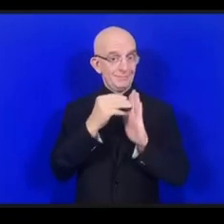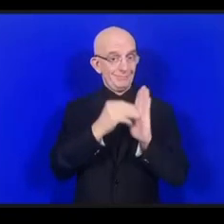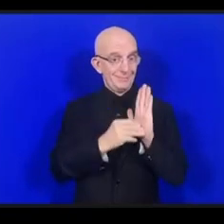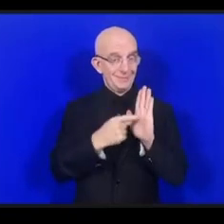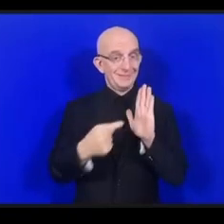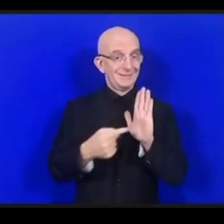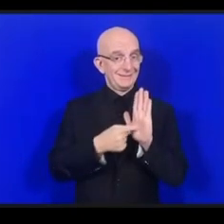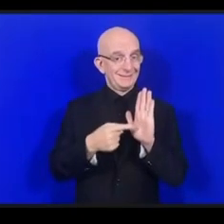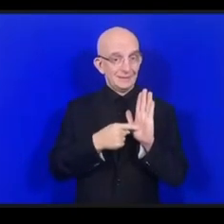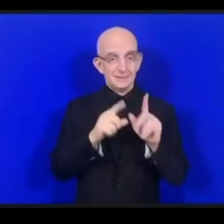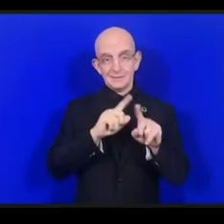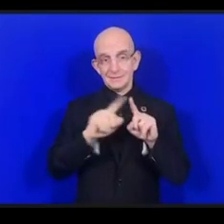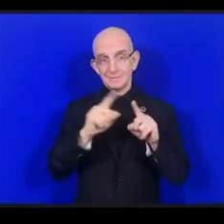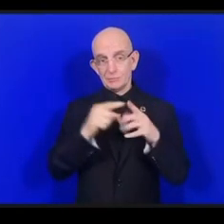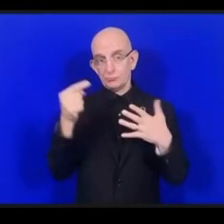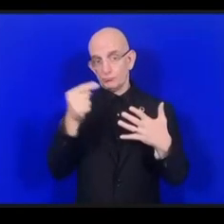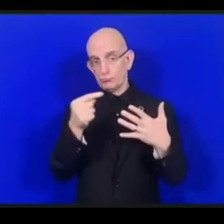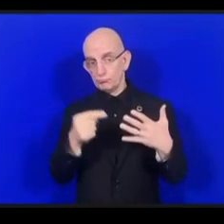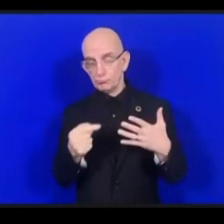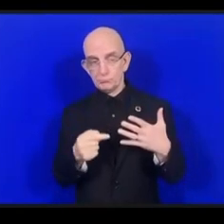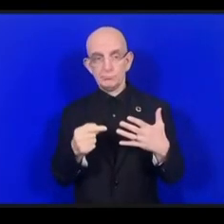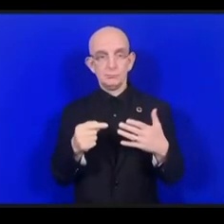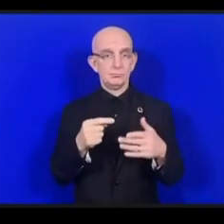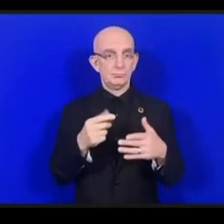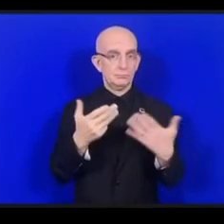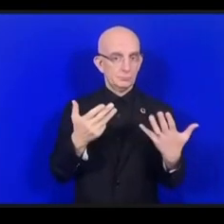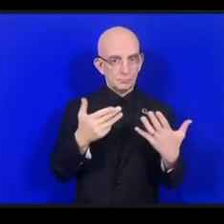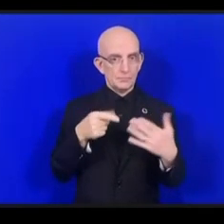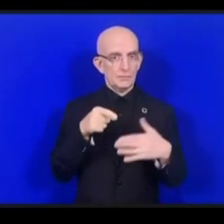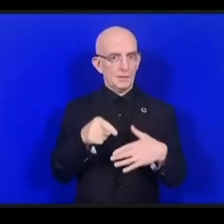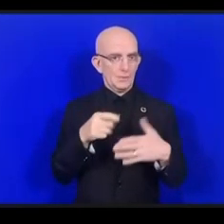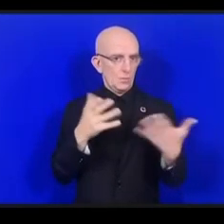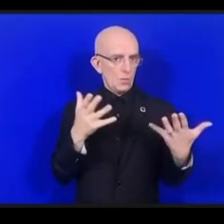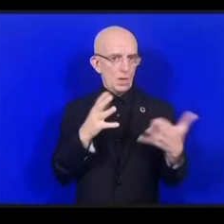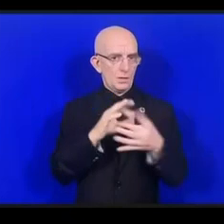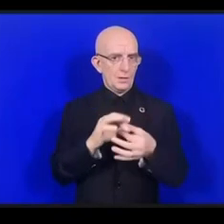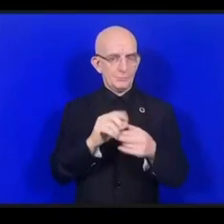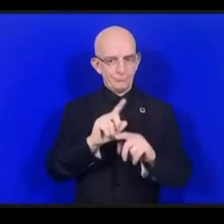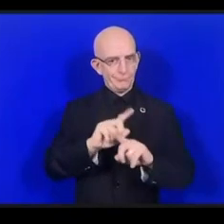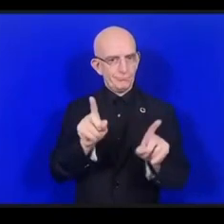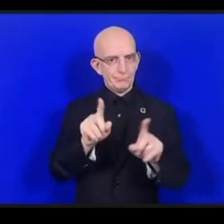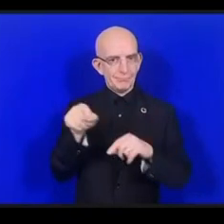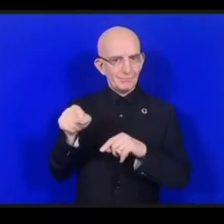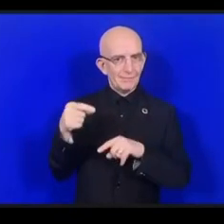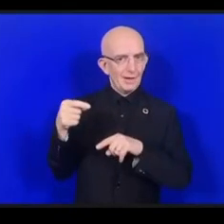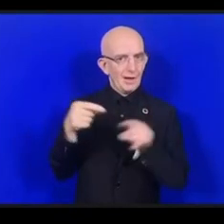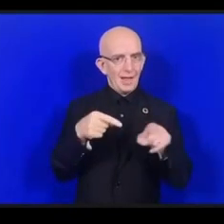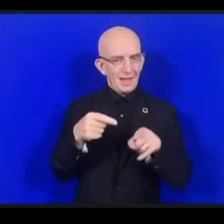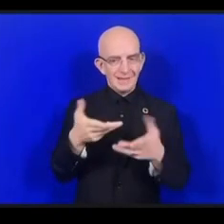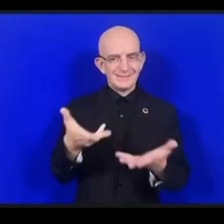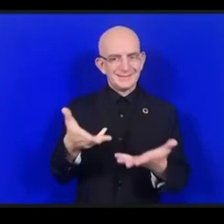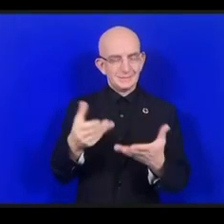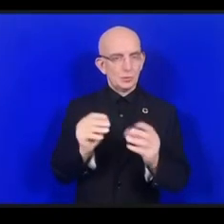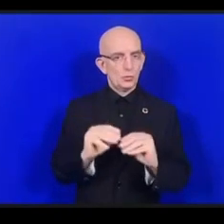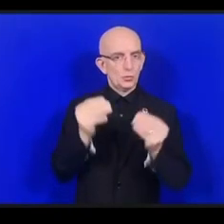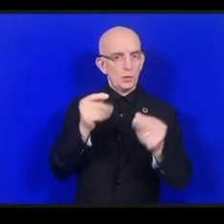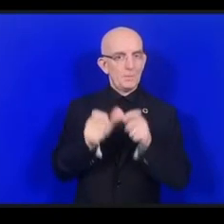contempla que no se deben criminalizar las actividades que realizan los jóvenes en internet no es una coincidencia